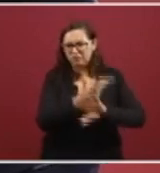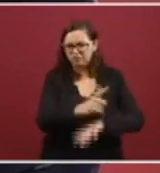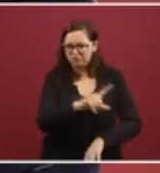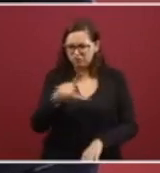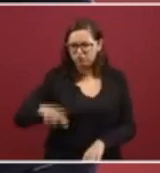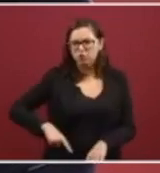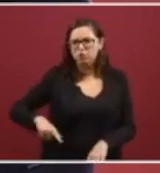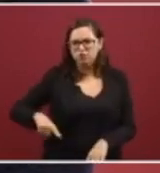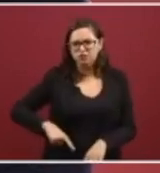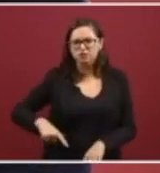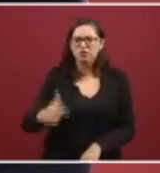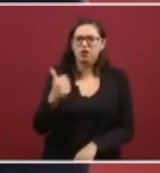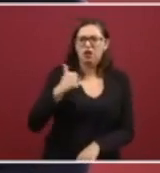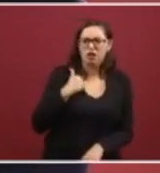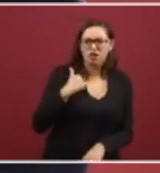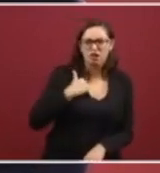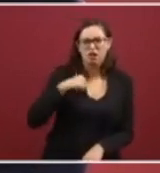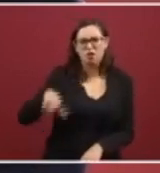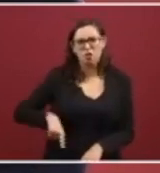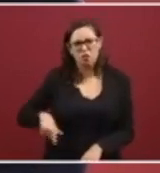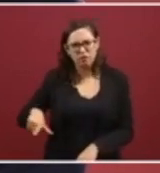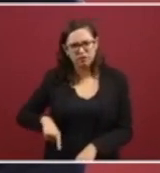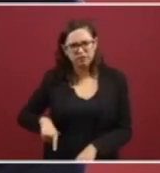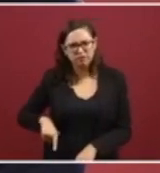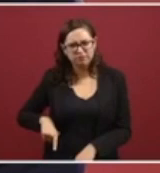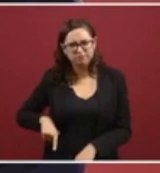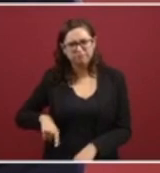Unidos, de Canadá,